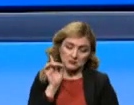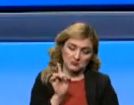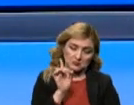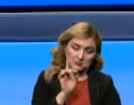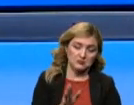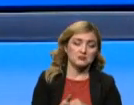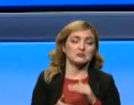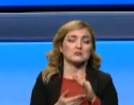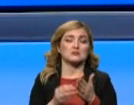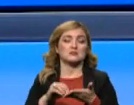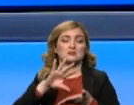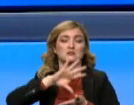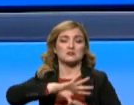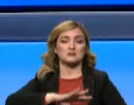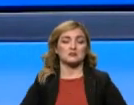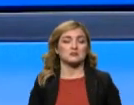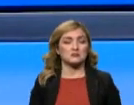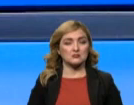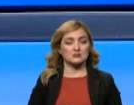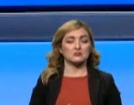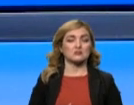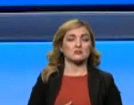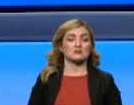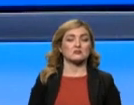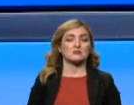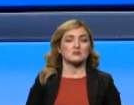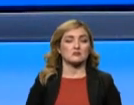nuevamente a la Asamblea. También se refirió a las